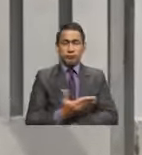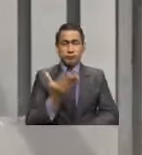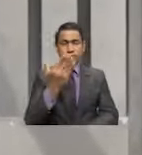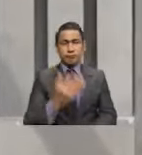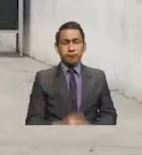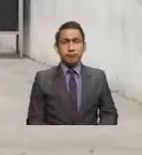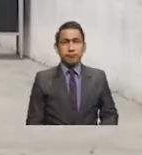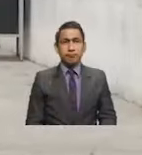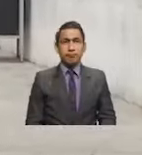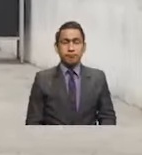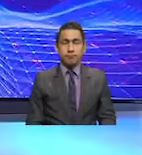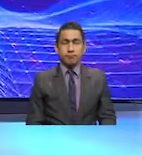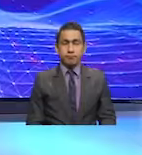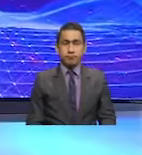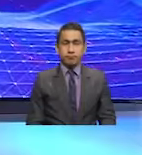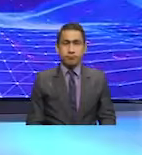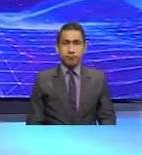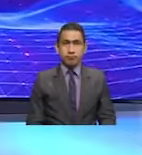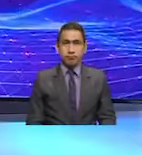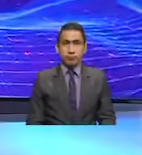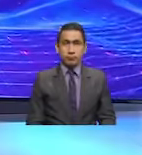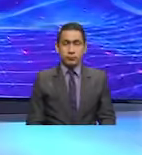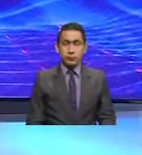TC Televisión.